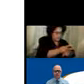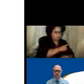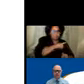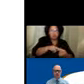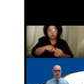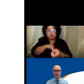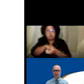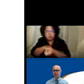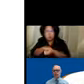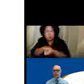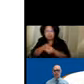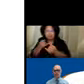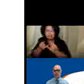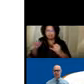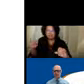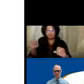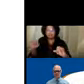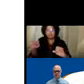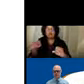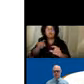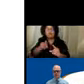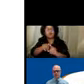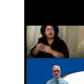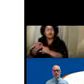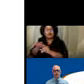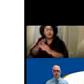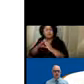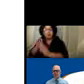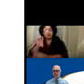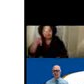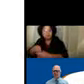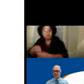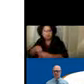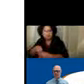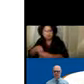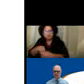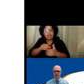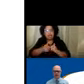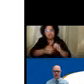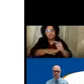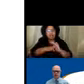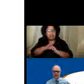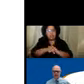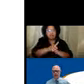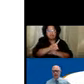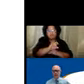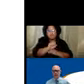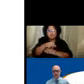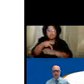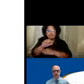cuidados a apoyar individuos en la comunidad que lo necesitan. Y vamos a ver cómo podemos mejorar nuestro